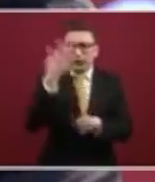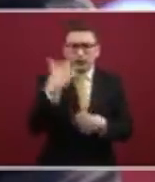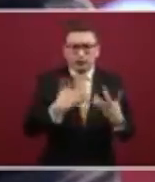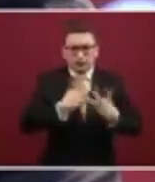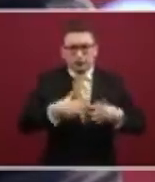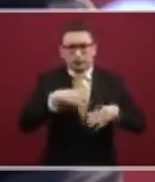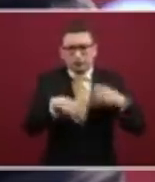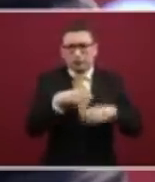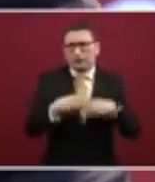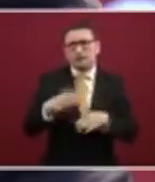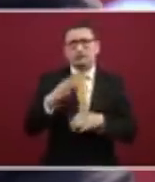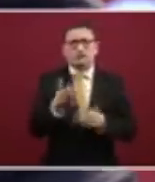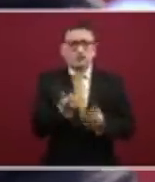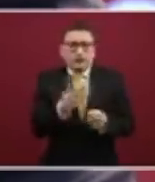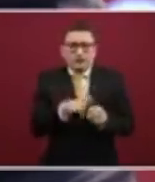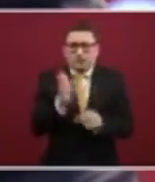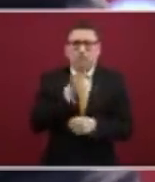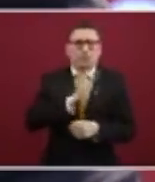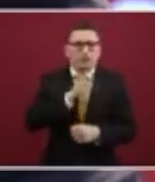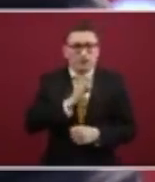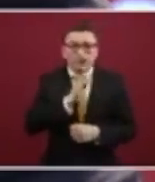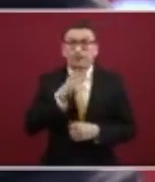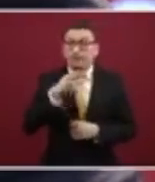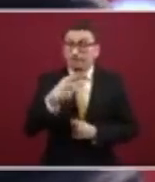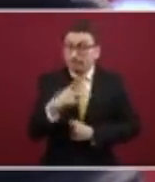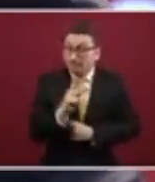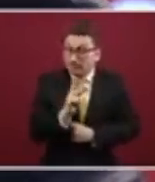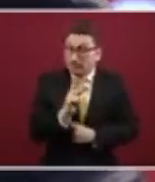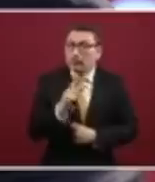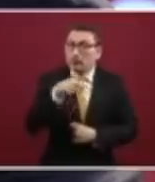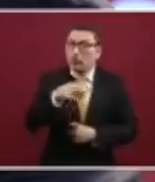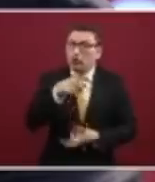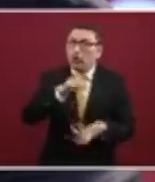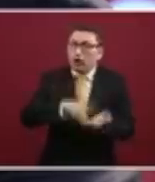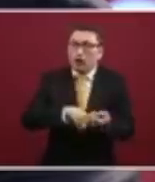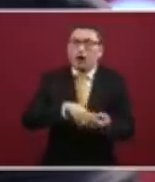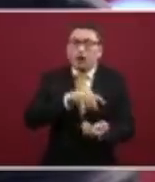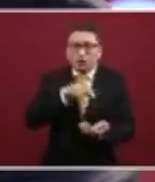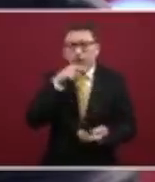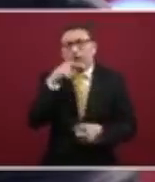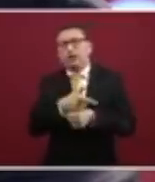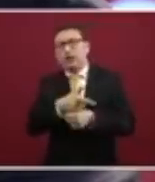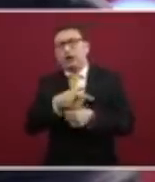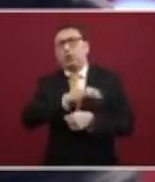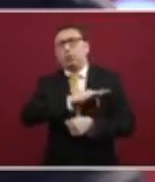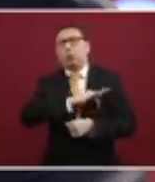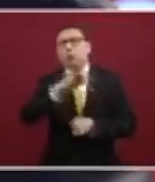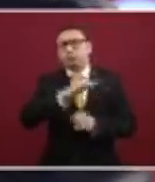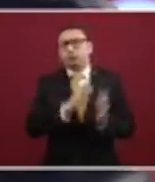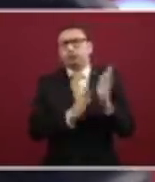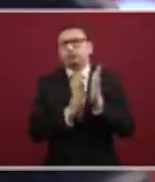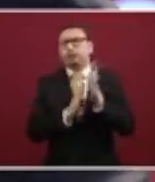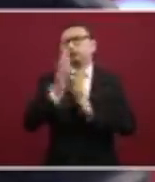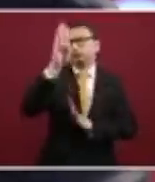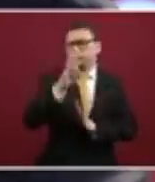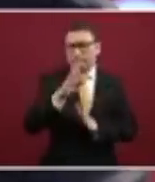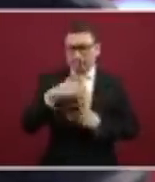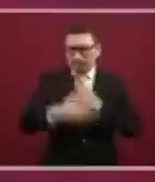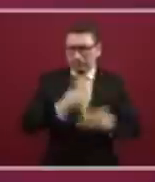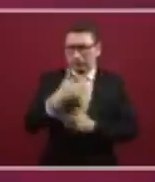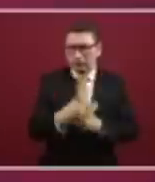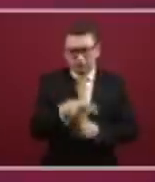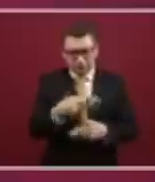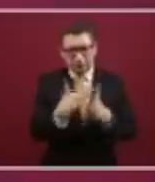administrada, saqueada, pero tiene al mismo tiempo mucho potencial, tiene muchos